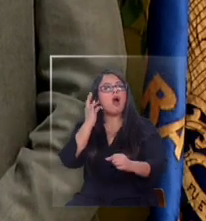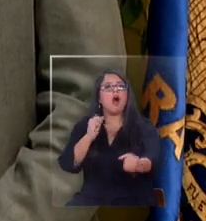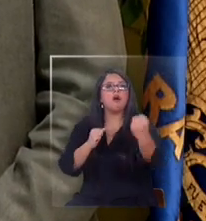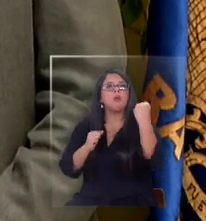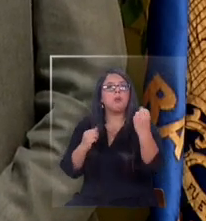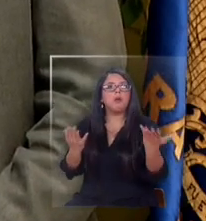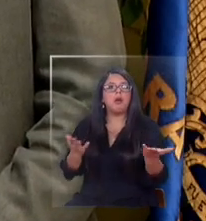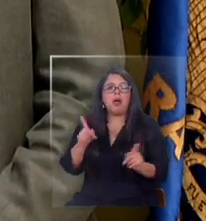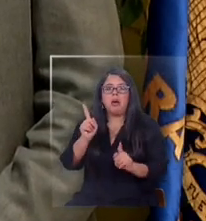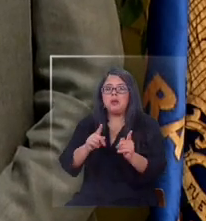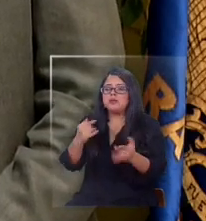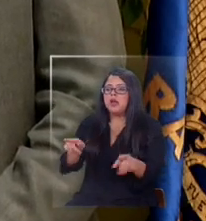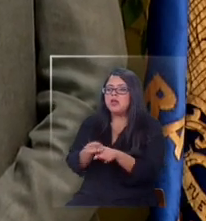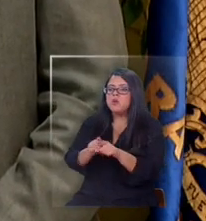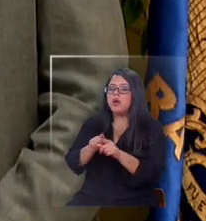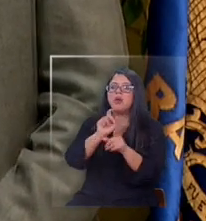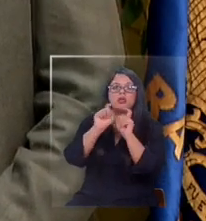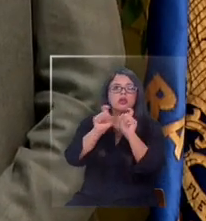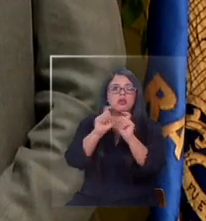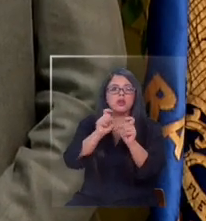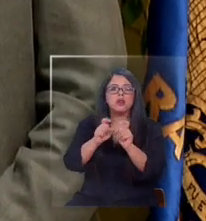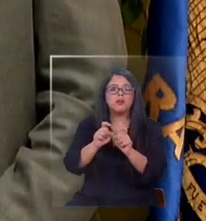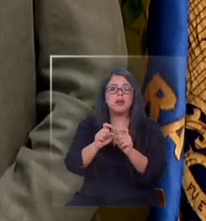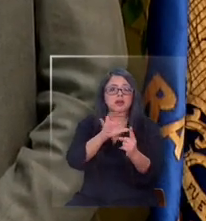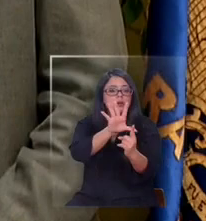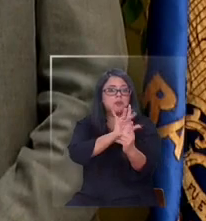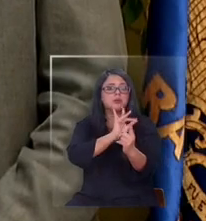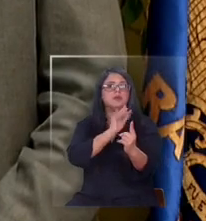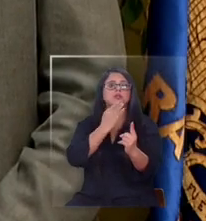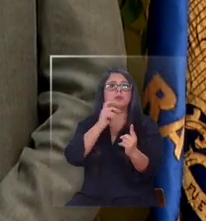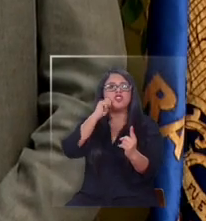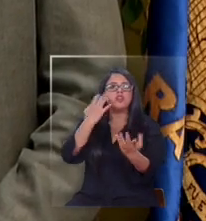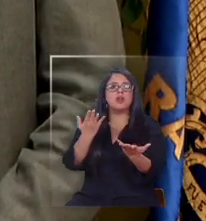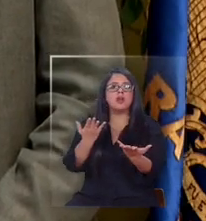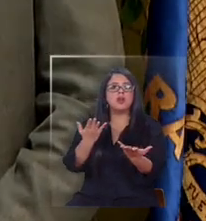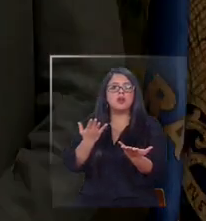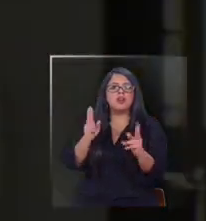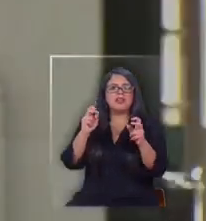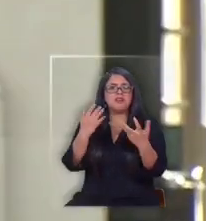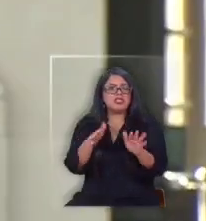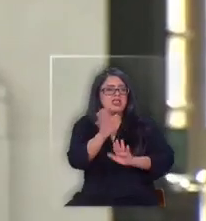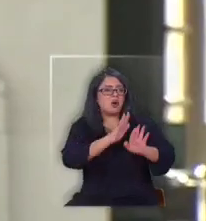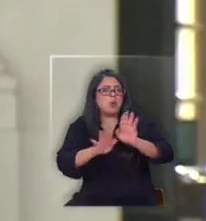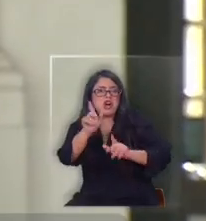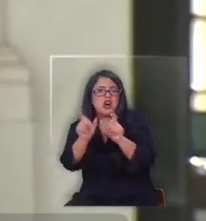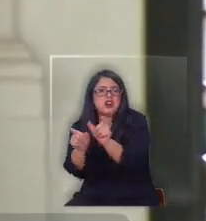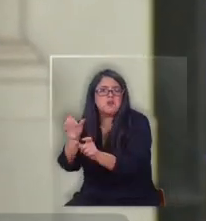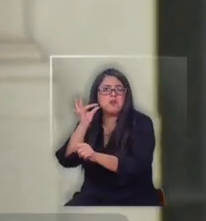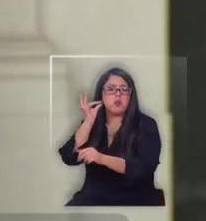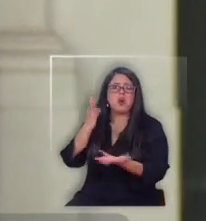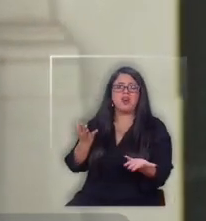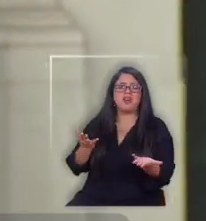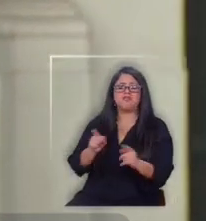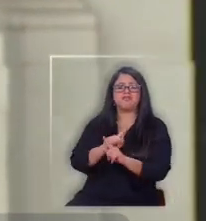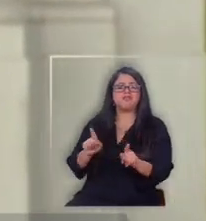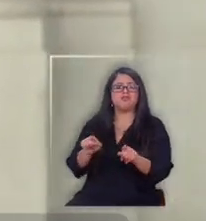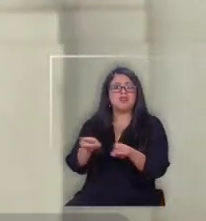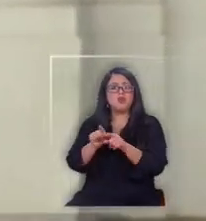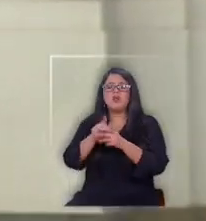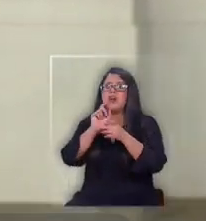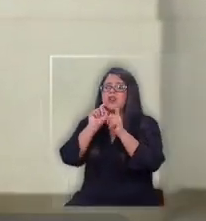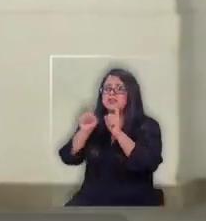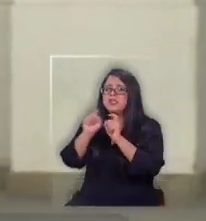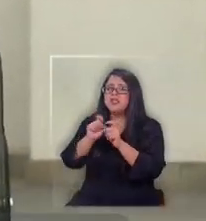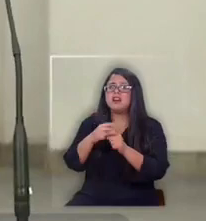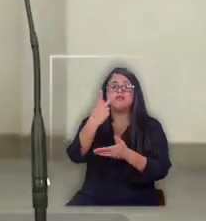pseudo-feministas critiquen este nombramiento y sobre todo habla muy mal de la sororidad femenina. Otra entrevista que causó polémica se emitió